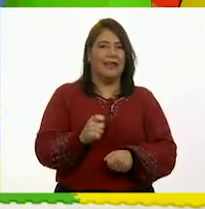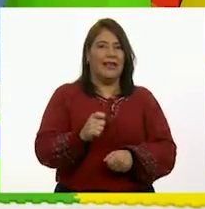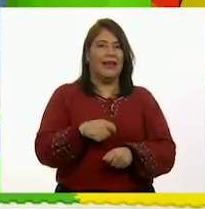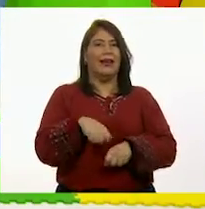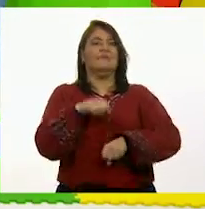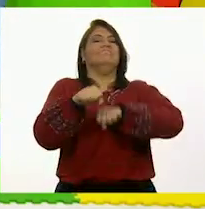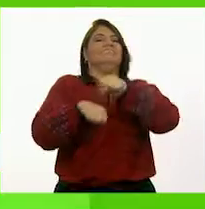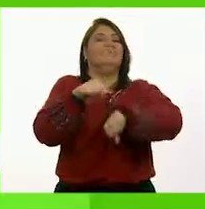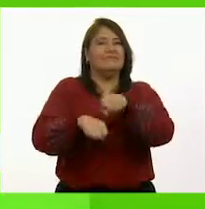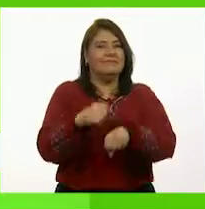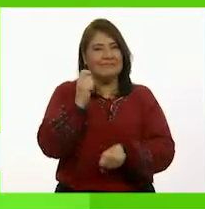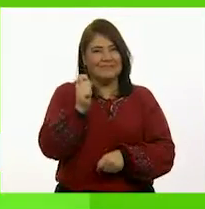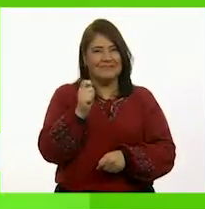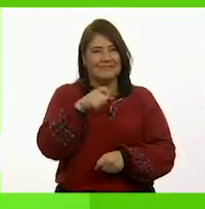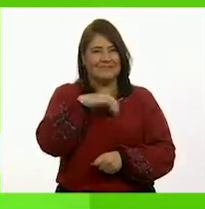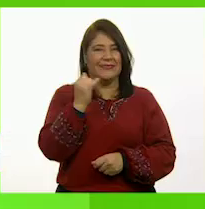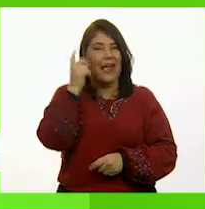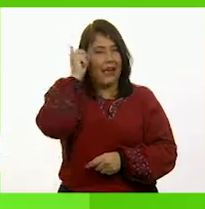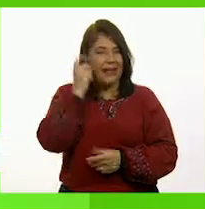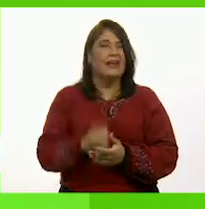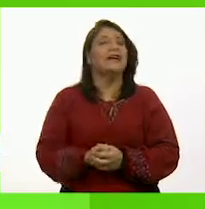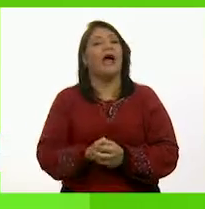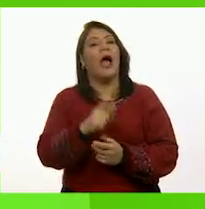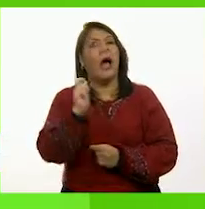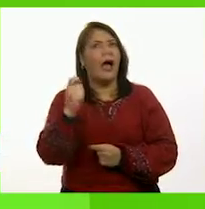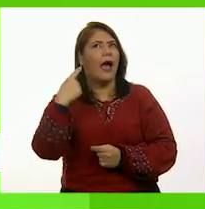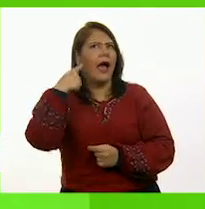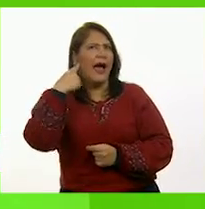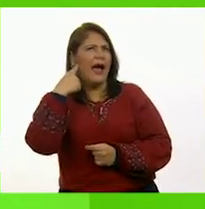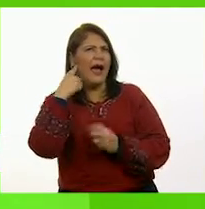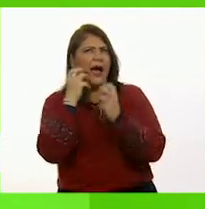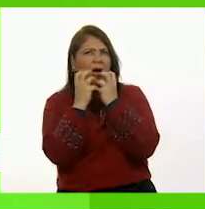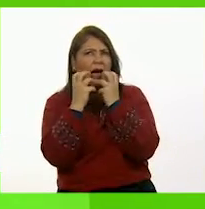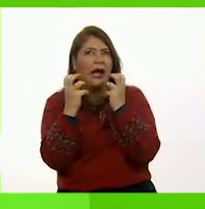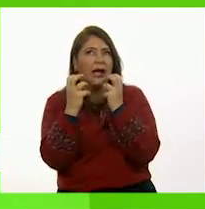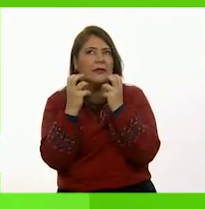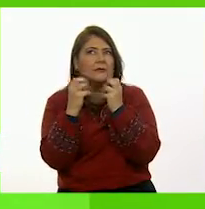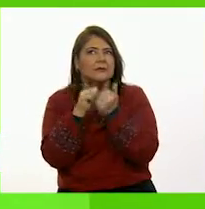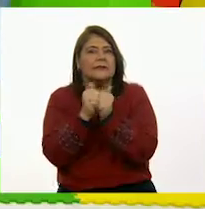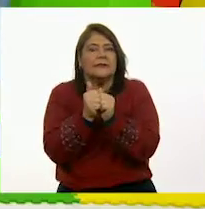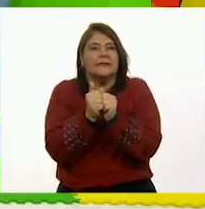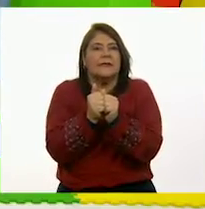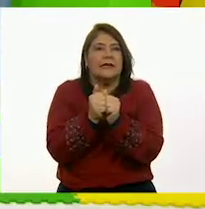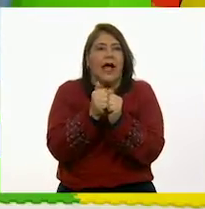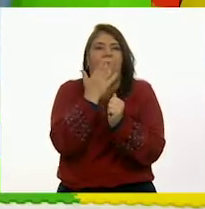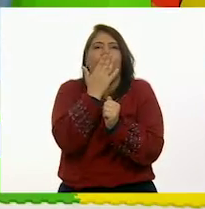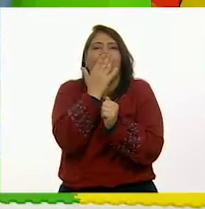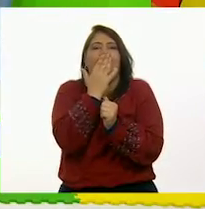Escuchamos alarido y nos quedamos congelados.